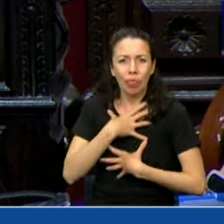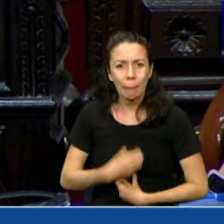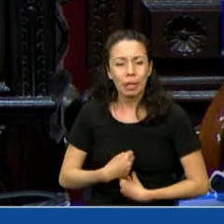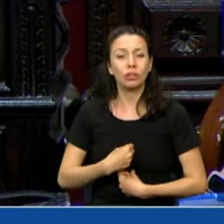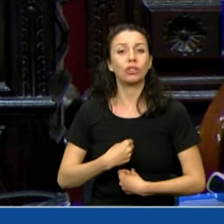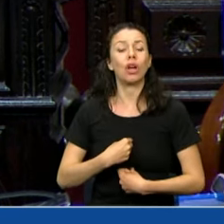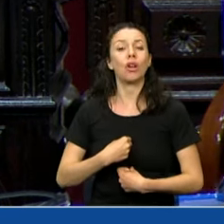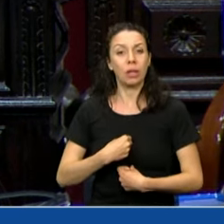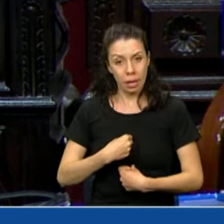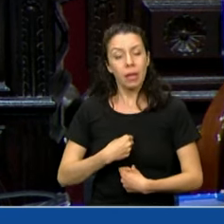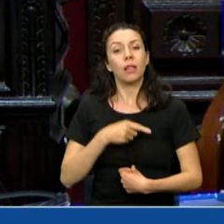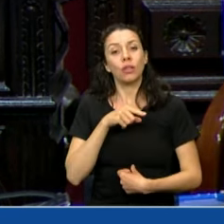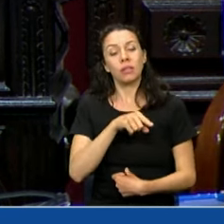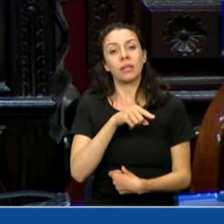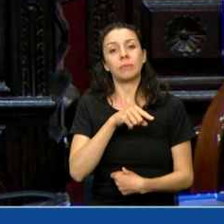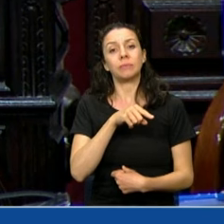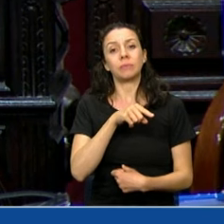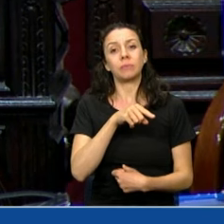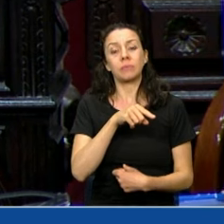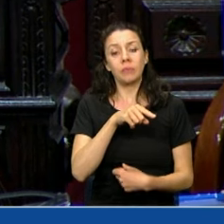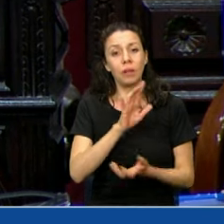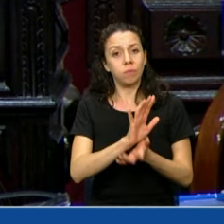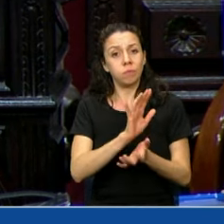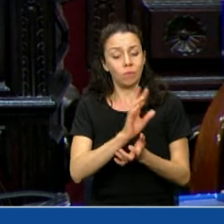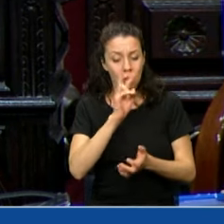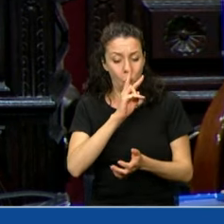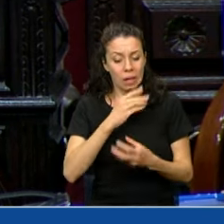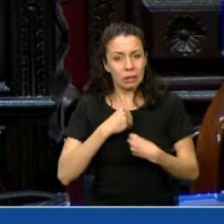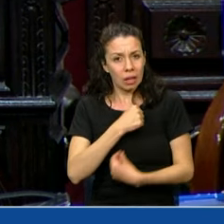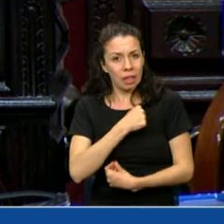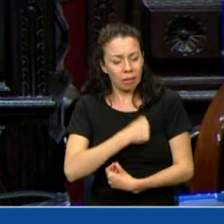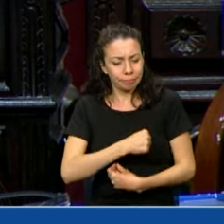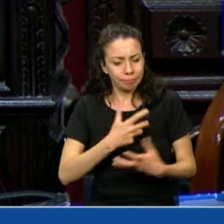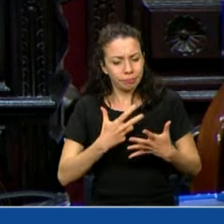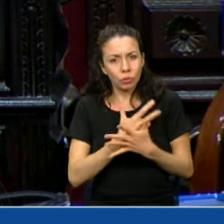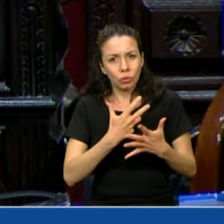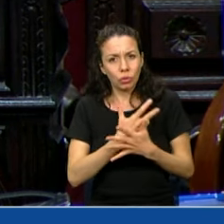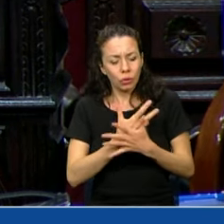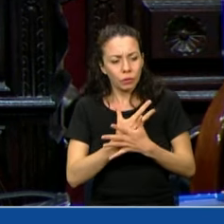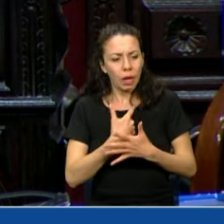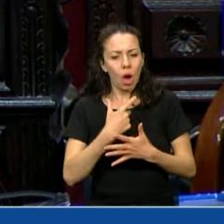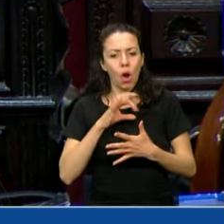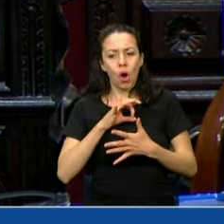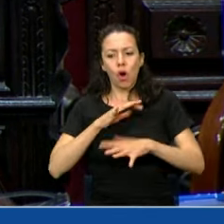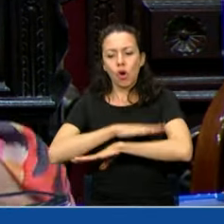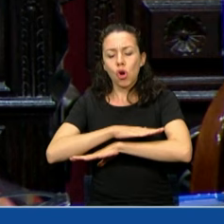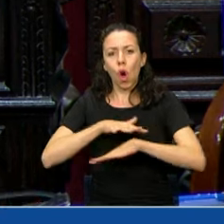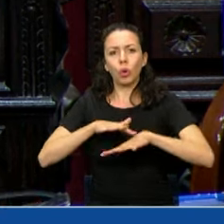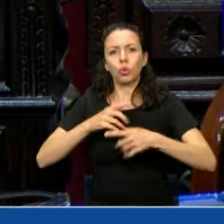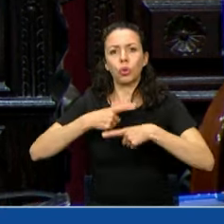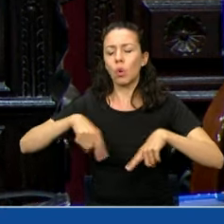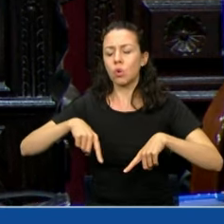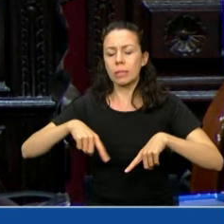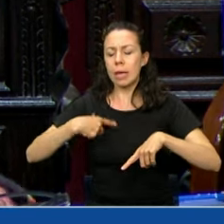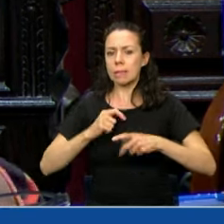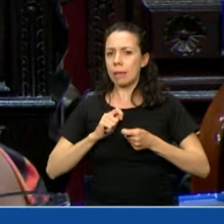tiene tiene esa instancia de de daar a las mujeres de hacer que cambien conductas de que de repente no salgan de las